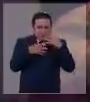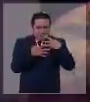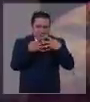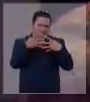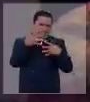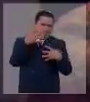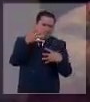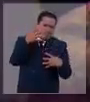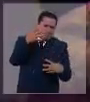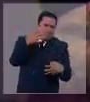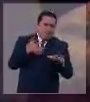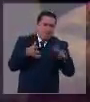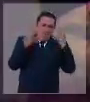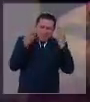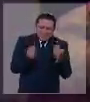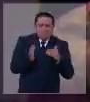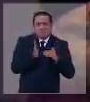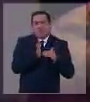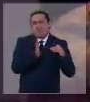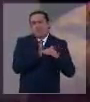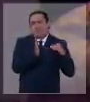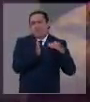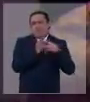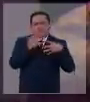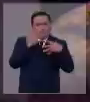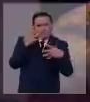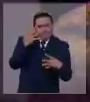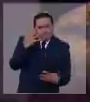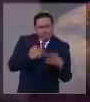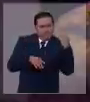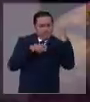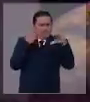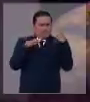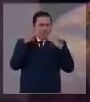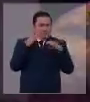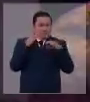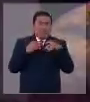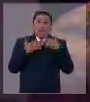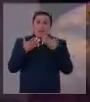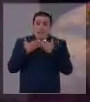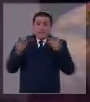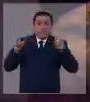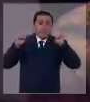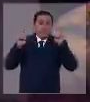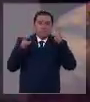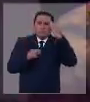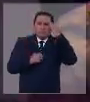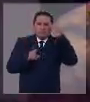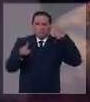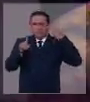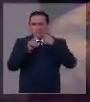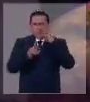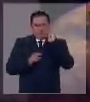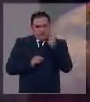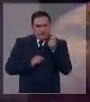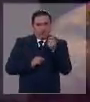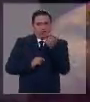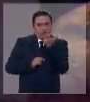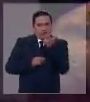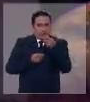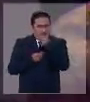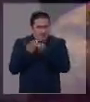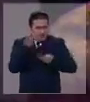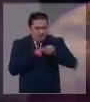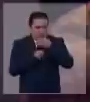miles de preguntas y comentarios vinculados al tema principal que nos convoca el día de hoy, que es economía y desarrollo, y los subtemas: